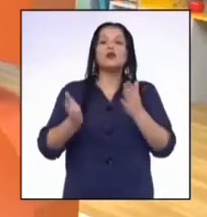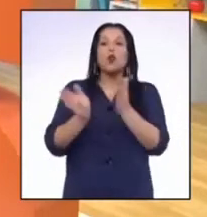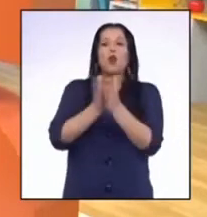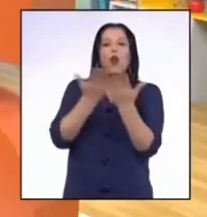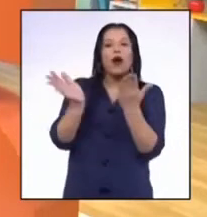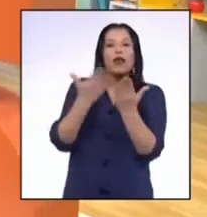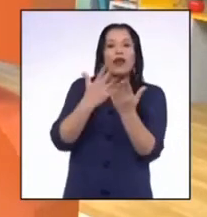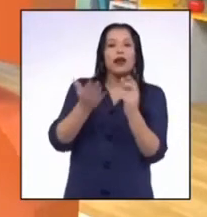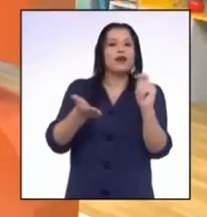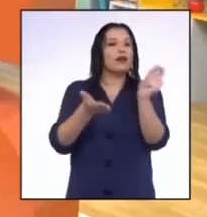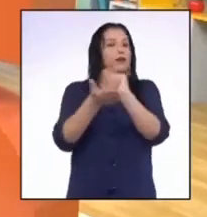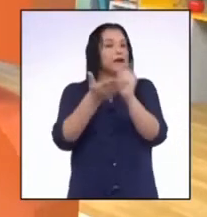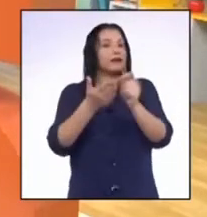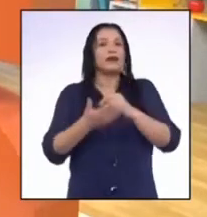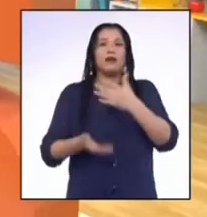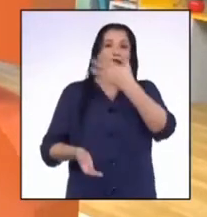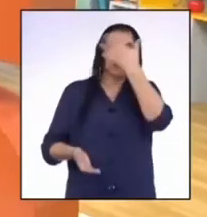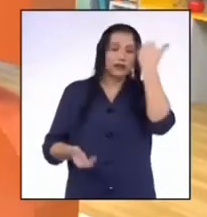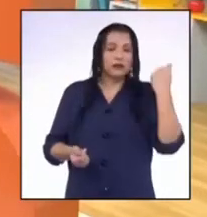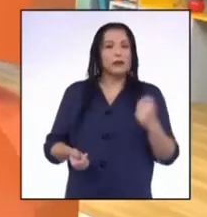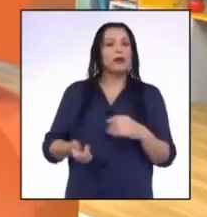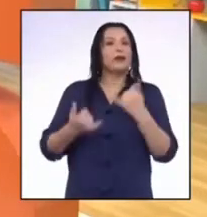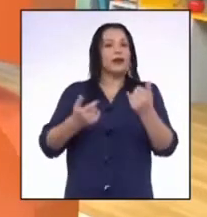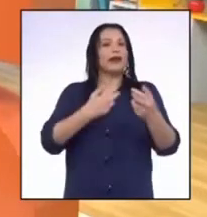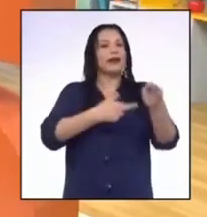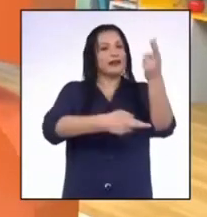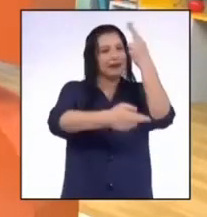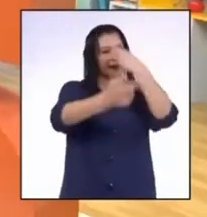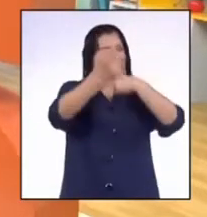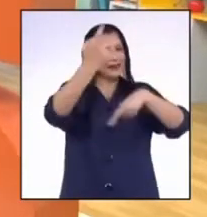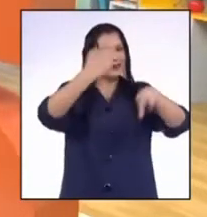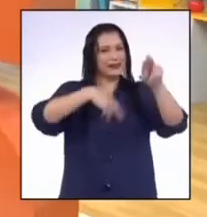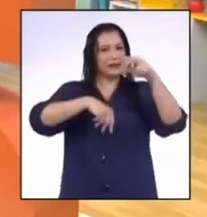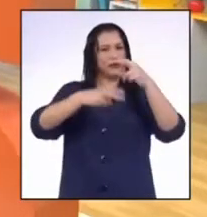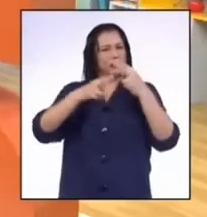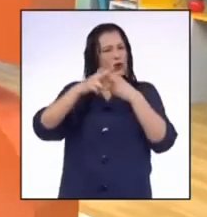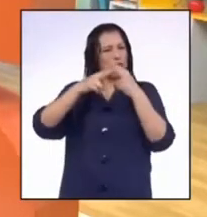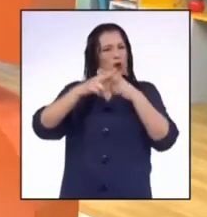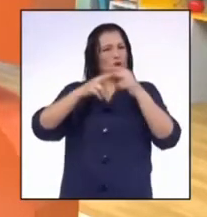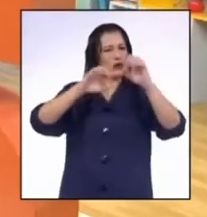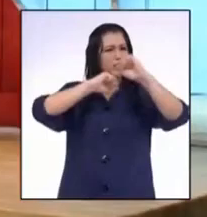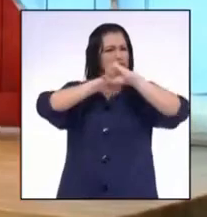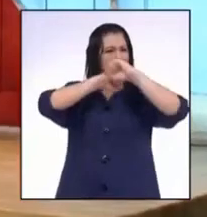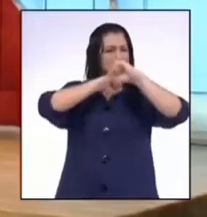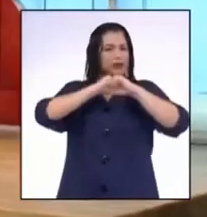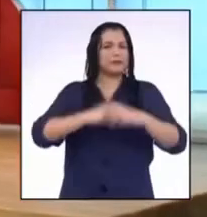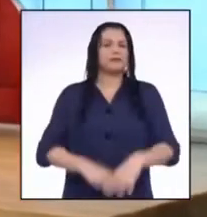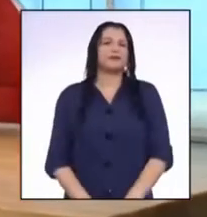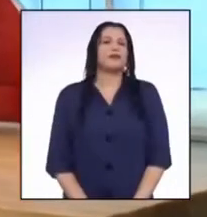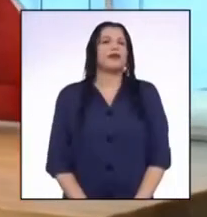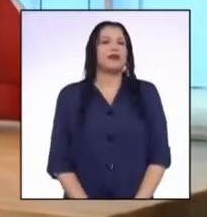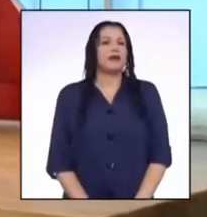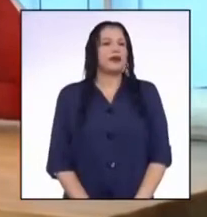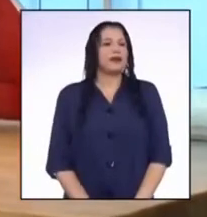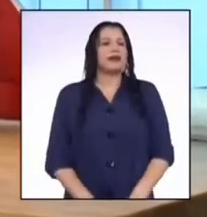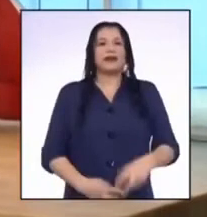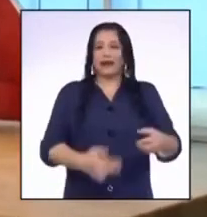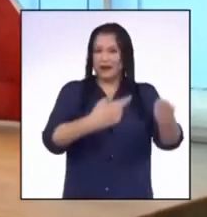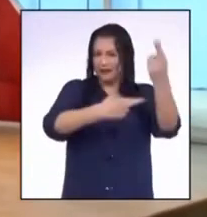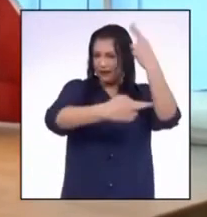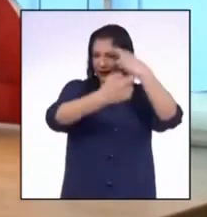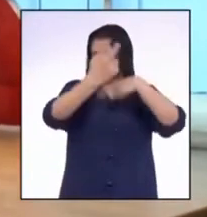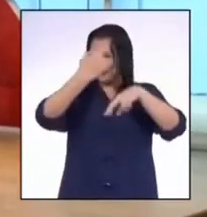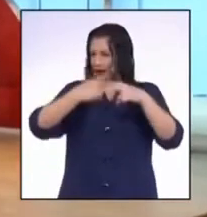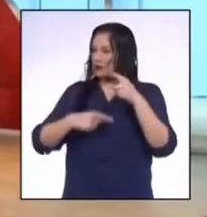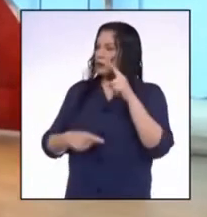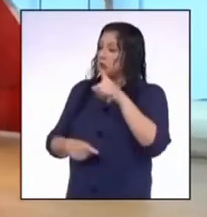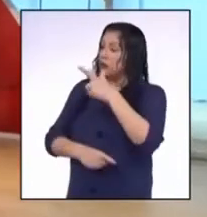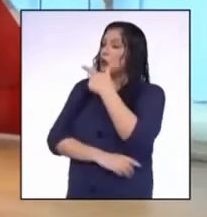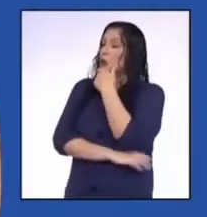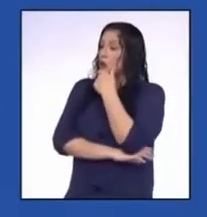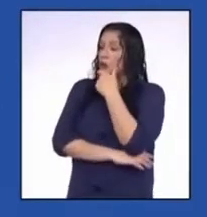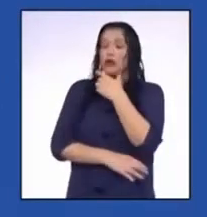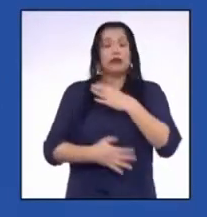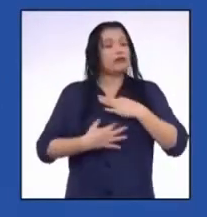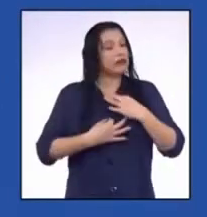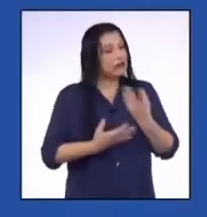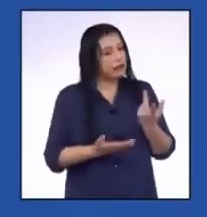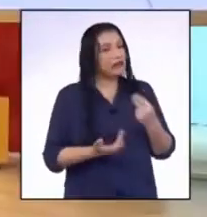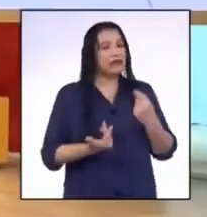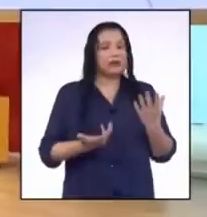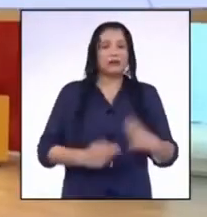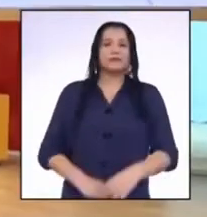en caso no lo tengas contigo, porque ya venimos después de este corte comercial. Oye, escucha. Ya regresamos. ¿Qué te pareció todo esto? ¿Pero por qué siempre